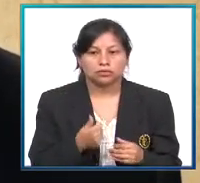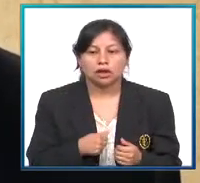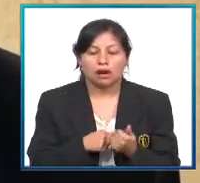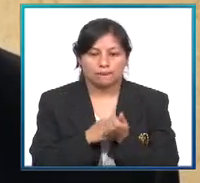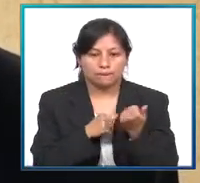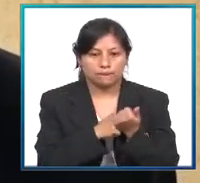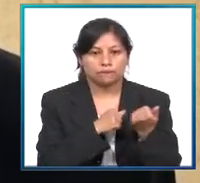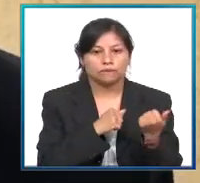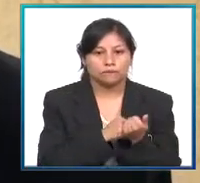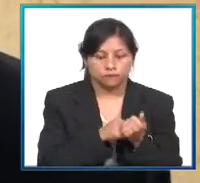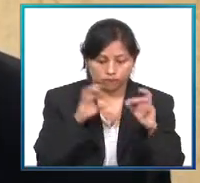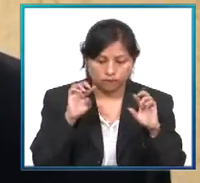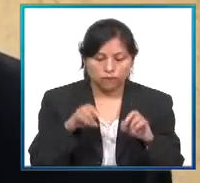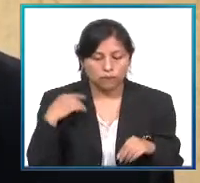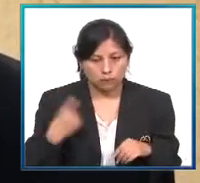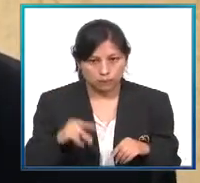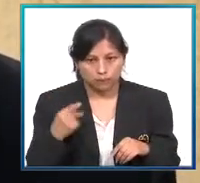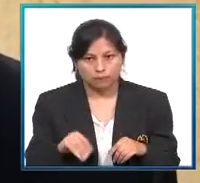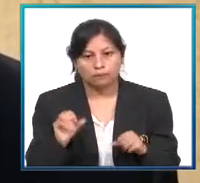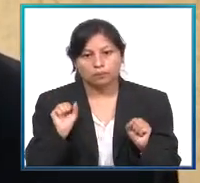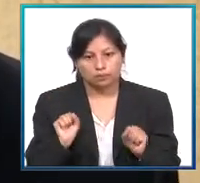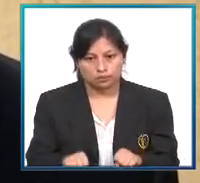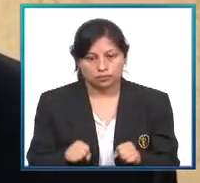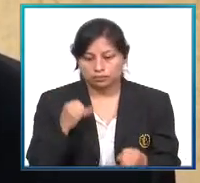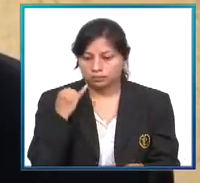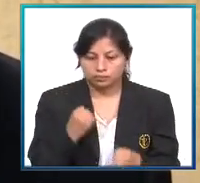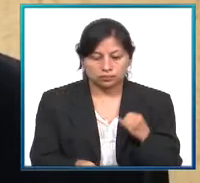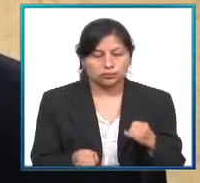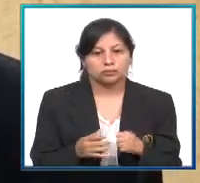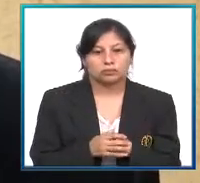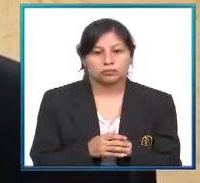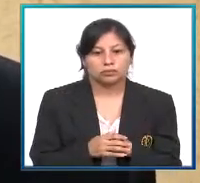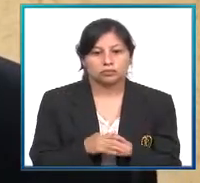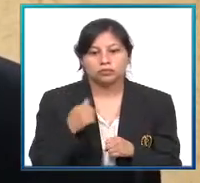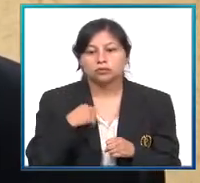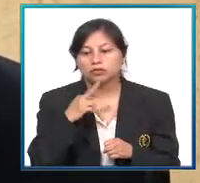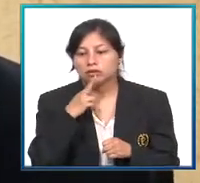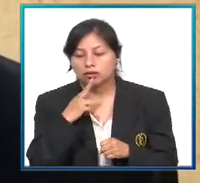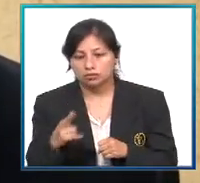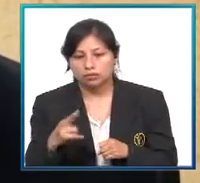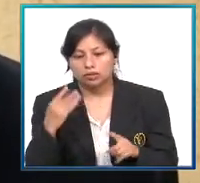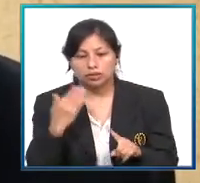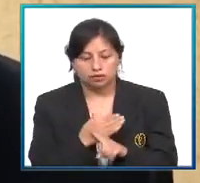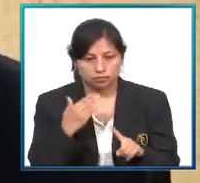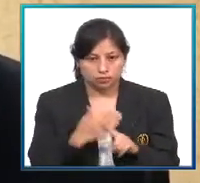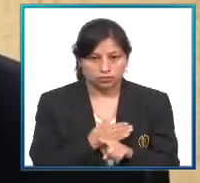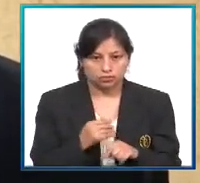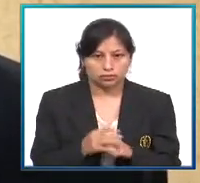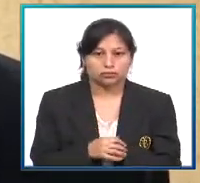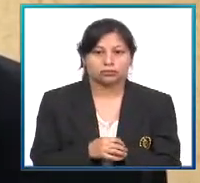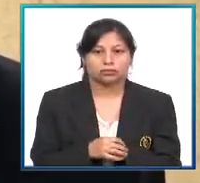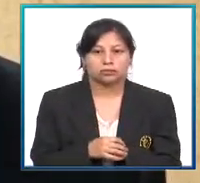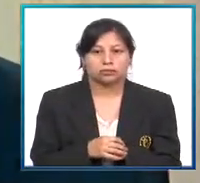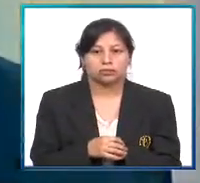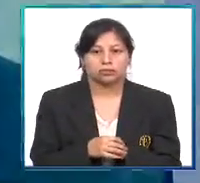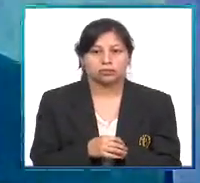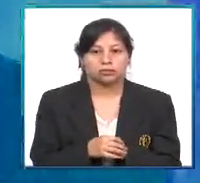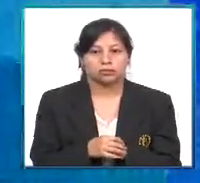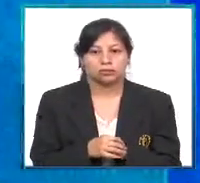contribuir para que estas personas pronto puedan definitivamente encontrarle una salida a esa problemática.